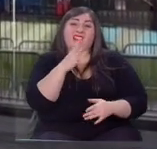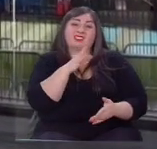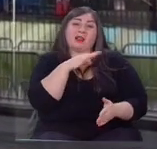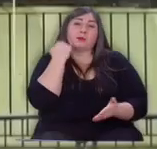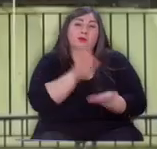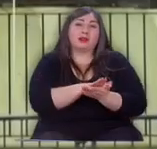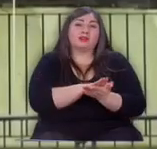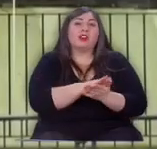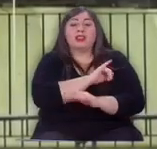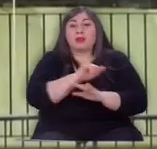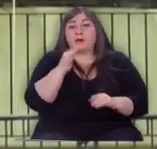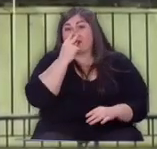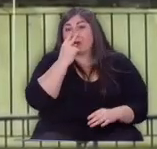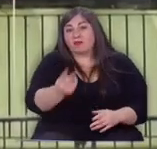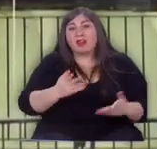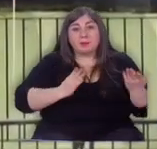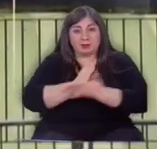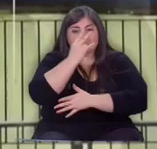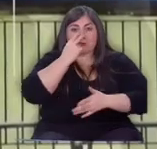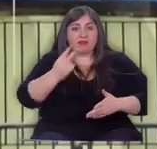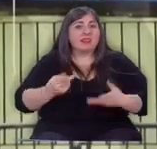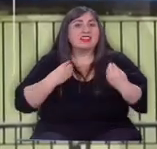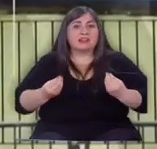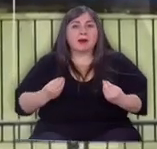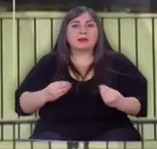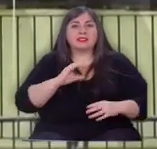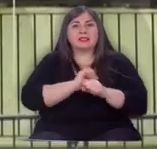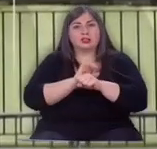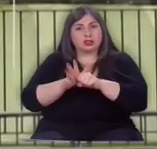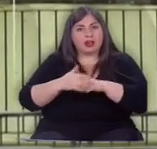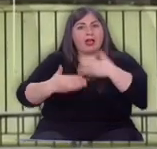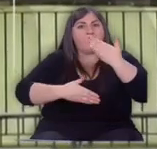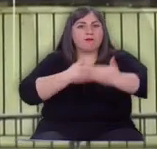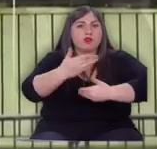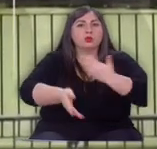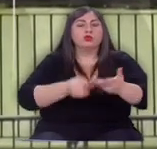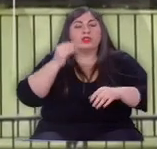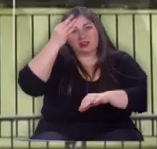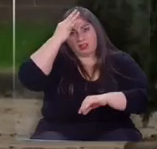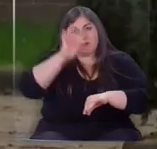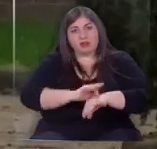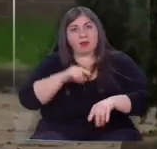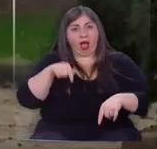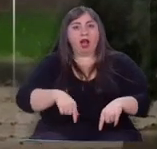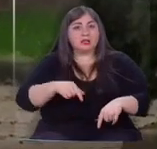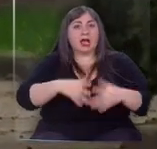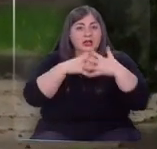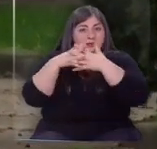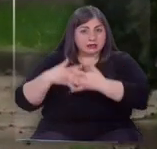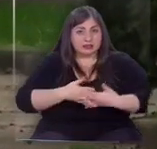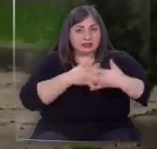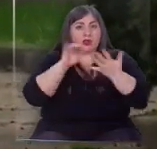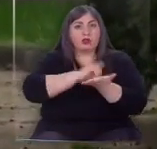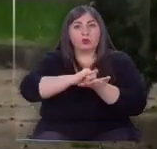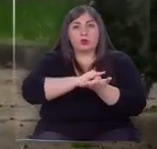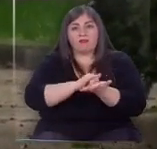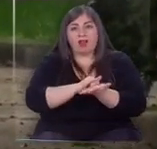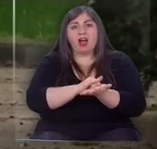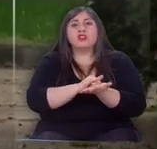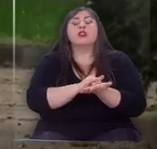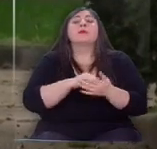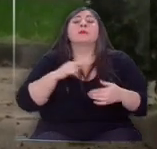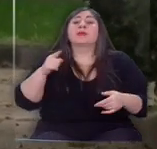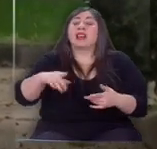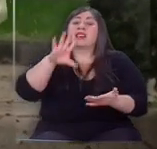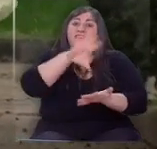a ir más adelante a revisar aquello. Comenzamos revisando lo que está pasando con COVID y la evolución de esta enfermedad acá en el estado de Nueva York y también en Estados